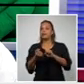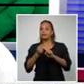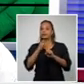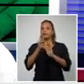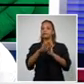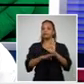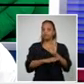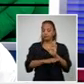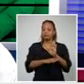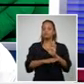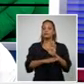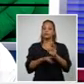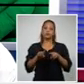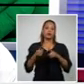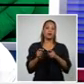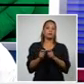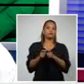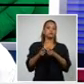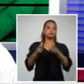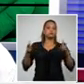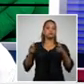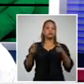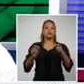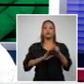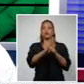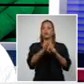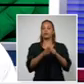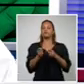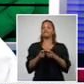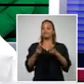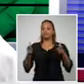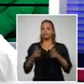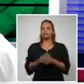se han confirmado. Este paciente,